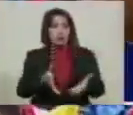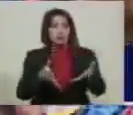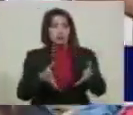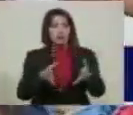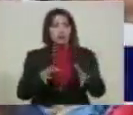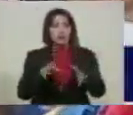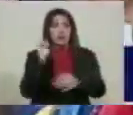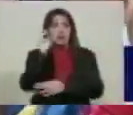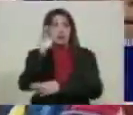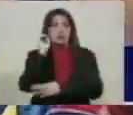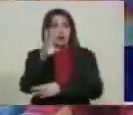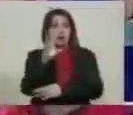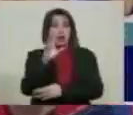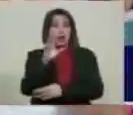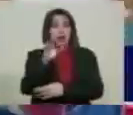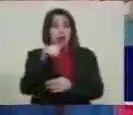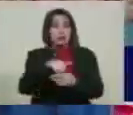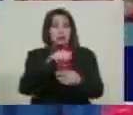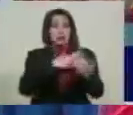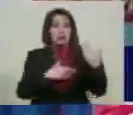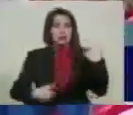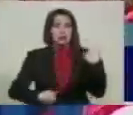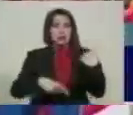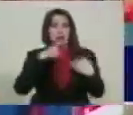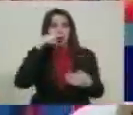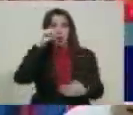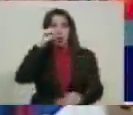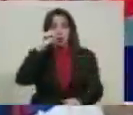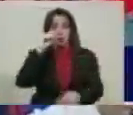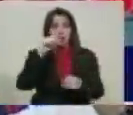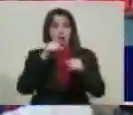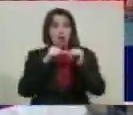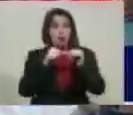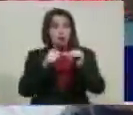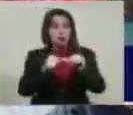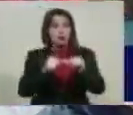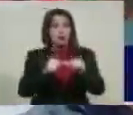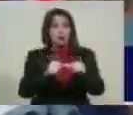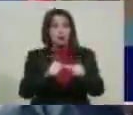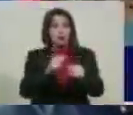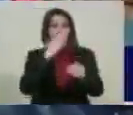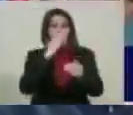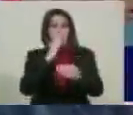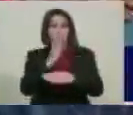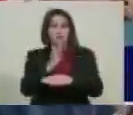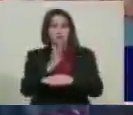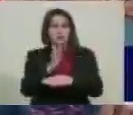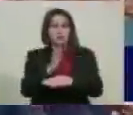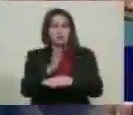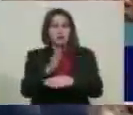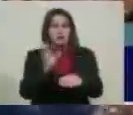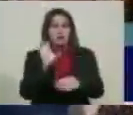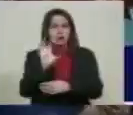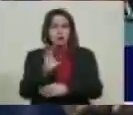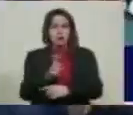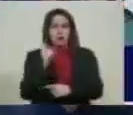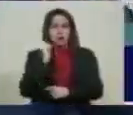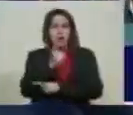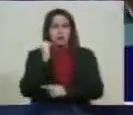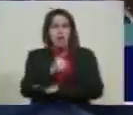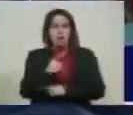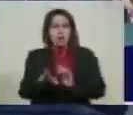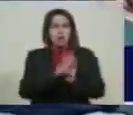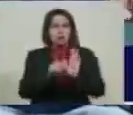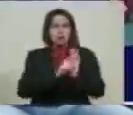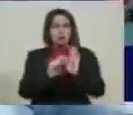a Nicolás Maduro Moros para que continúe el frente de la patria por mandato